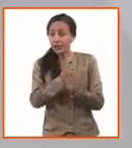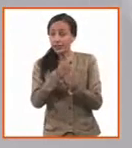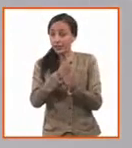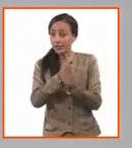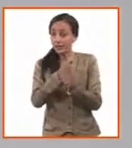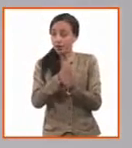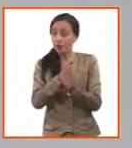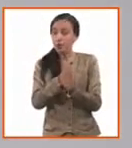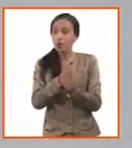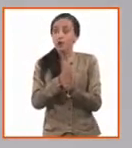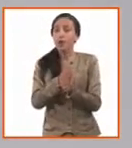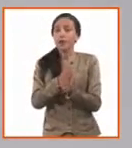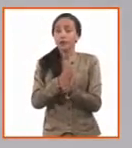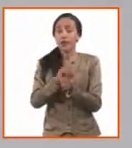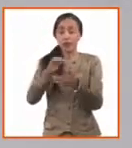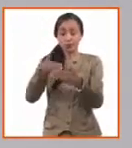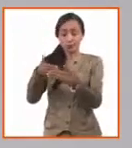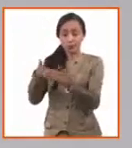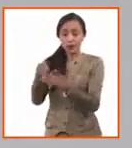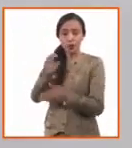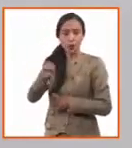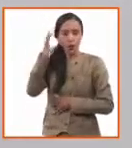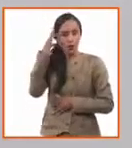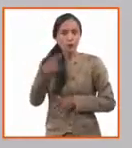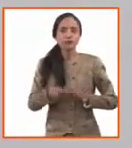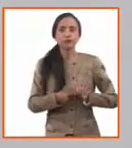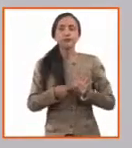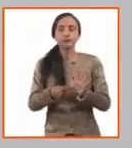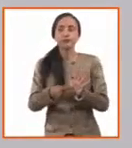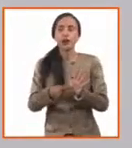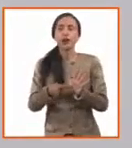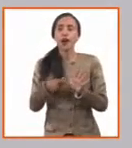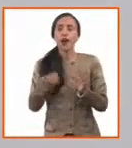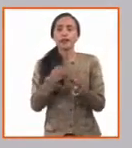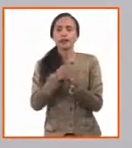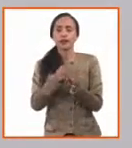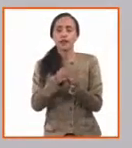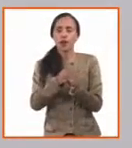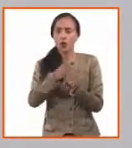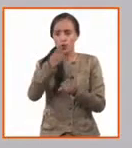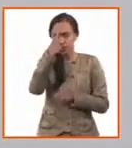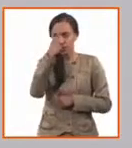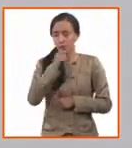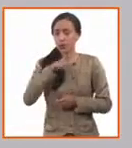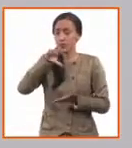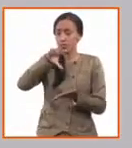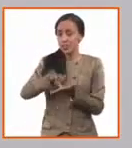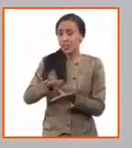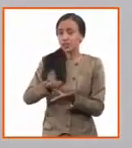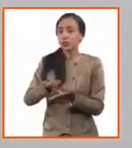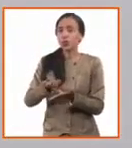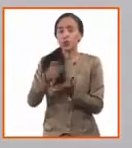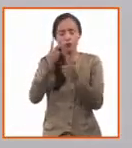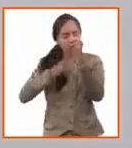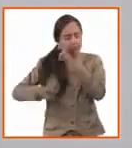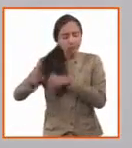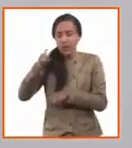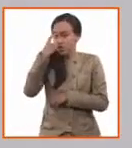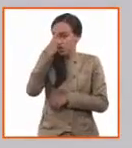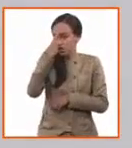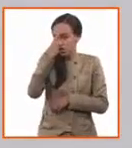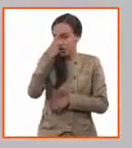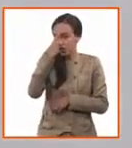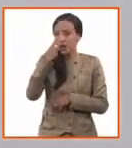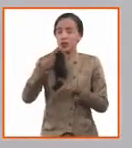centro o sea de las instituciones que han dado a conocer la obra elche el centro de estudios che guevara en